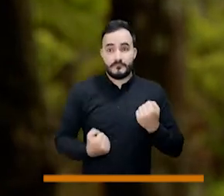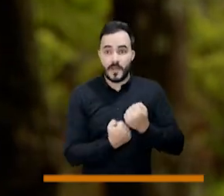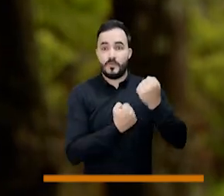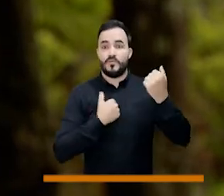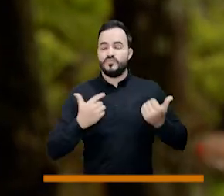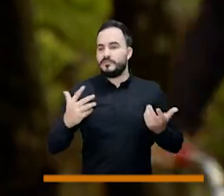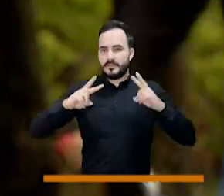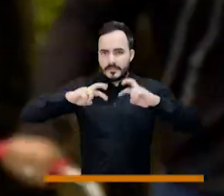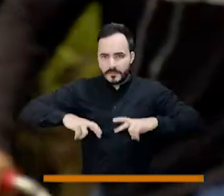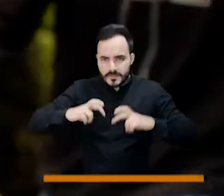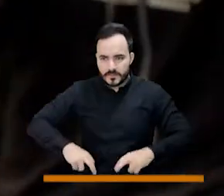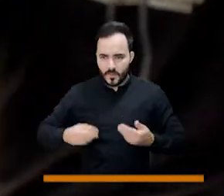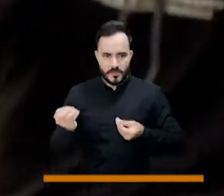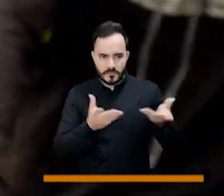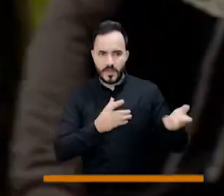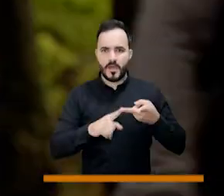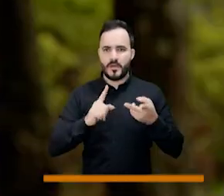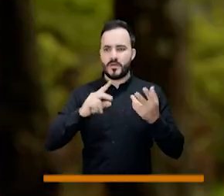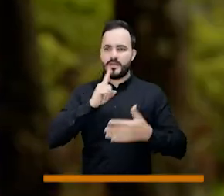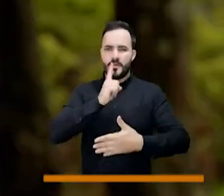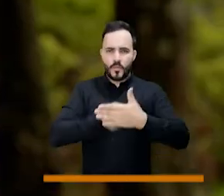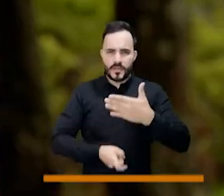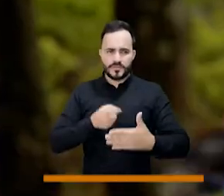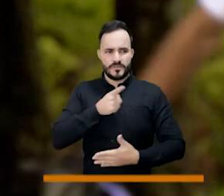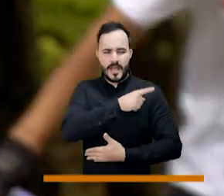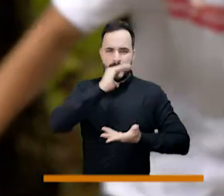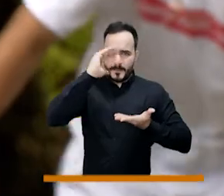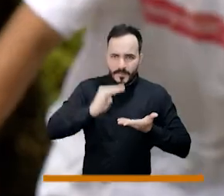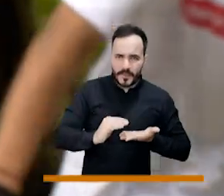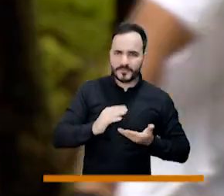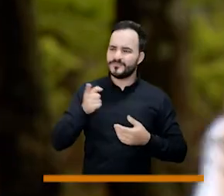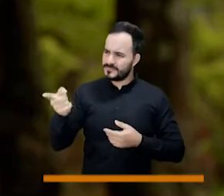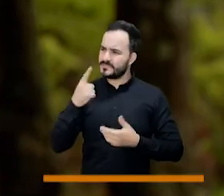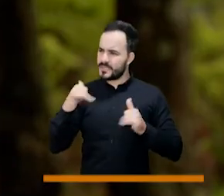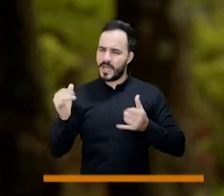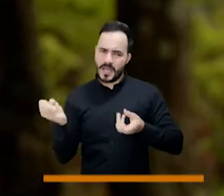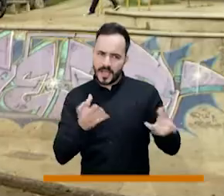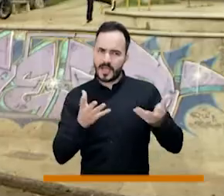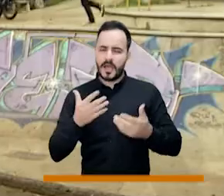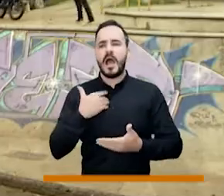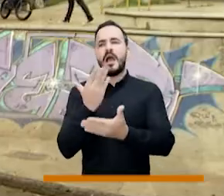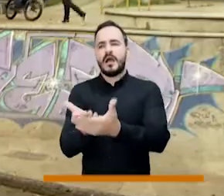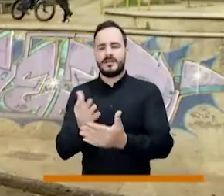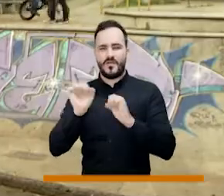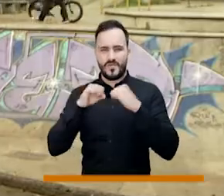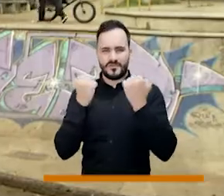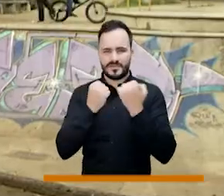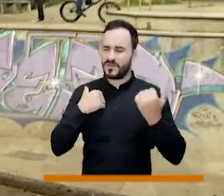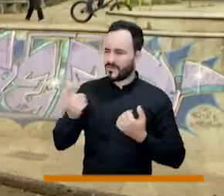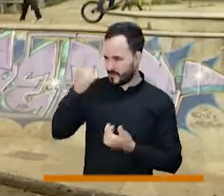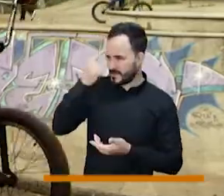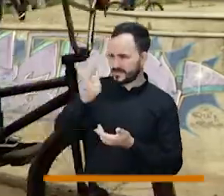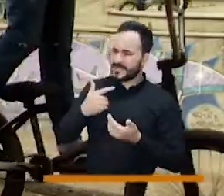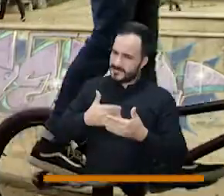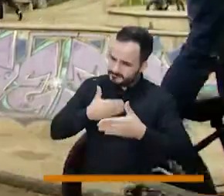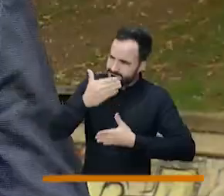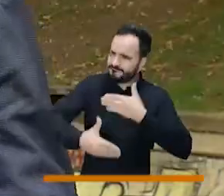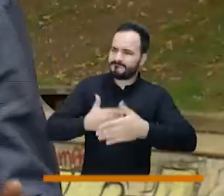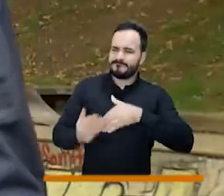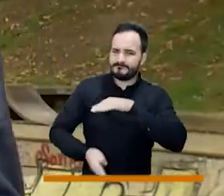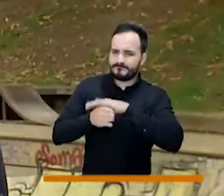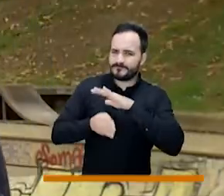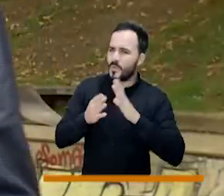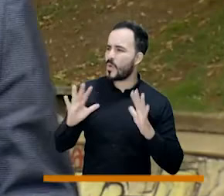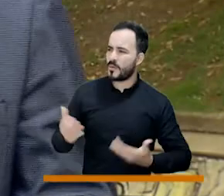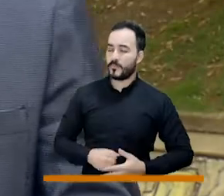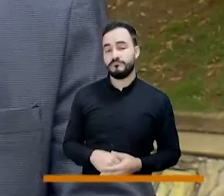requieren investigación, estímulos tributarios. Usted lo ha llevado a la plenaria del Consejo. ¿Cómo podemos seguir avanzando en esta economía circular?